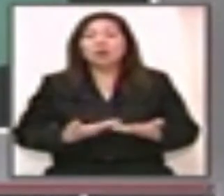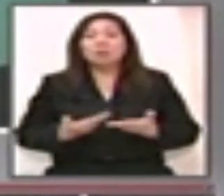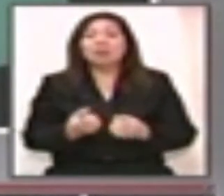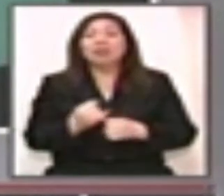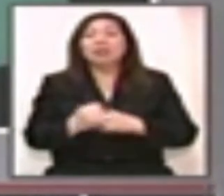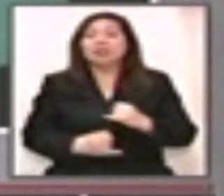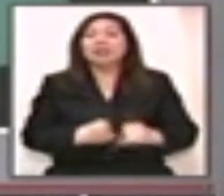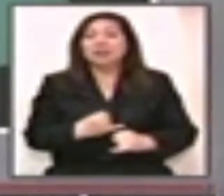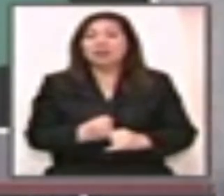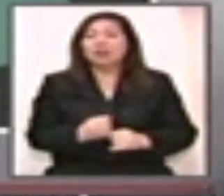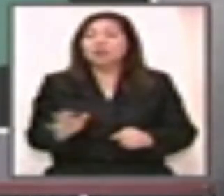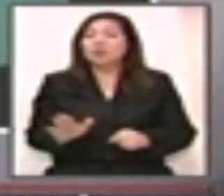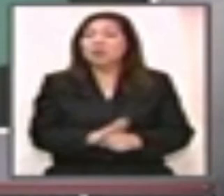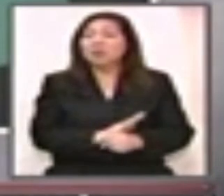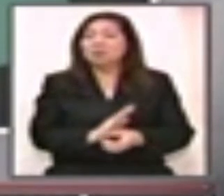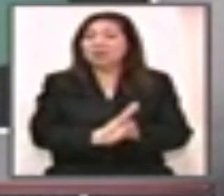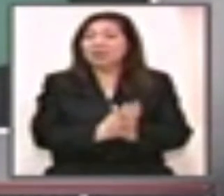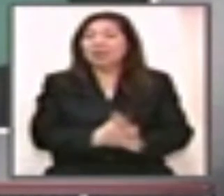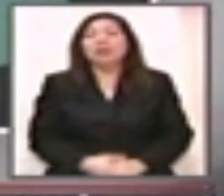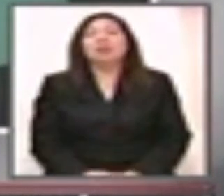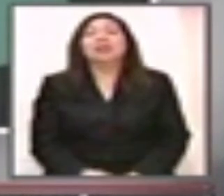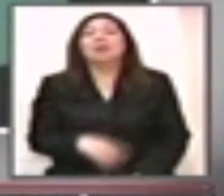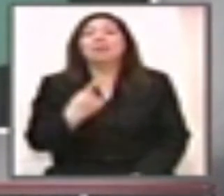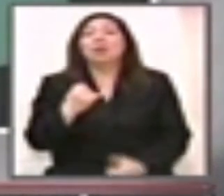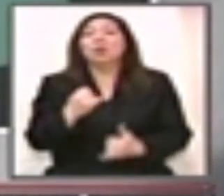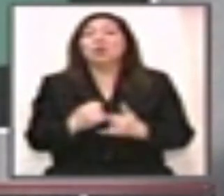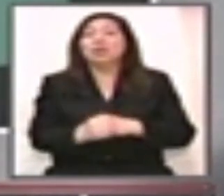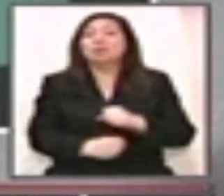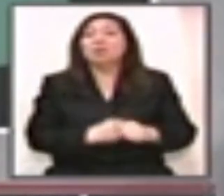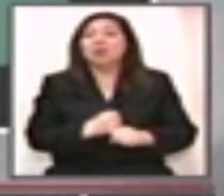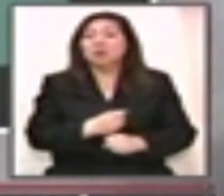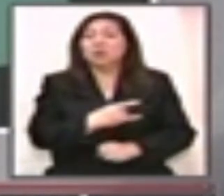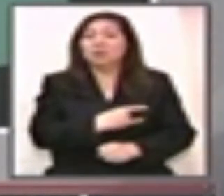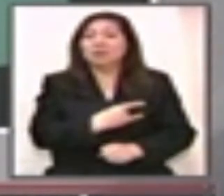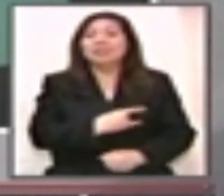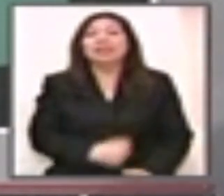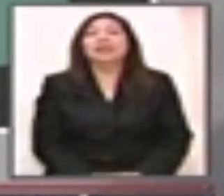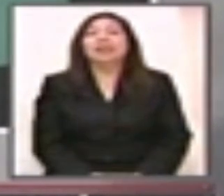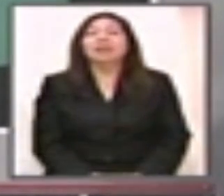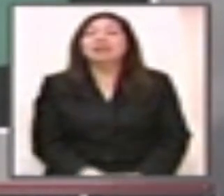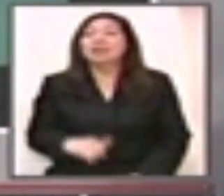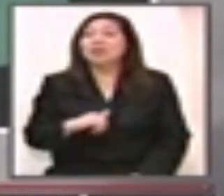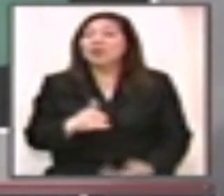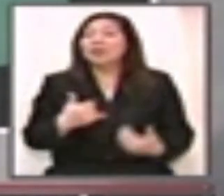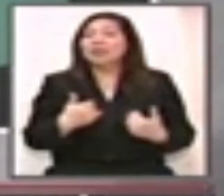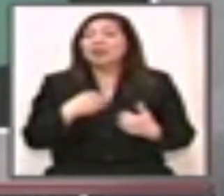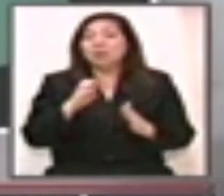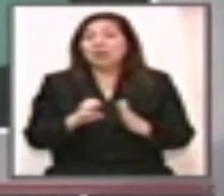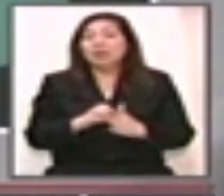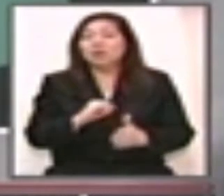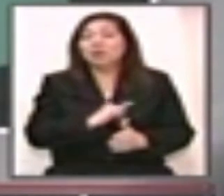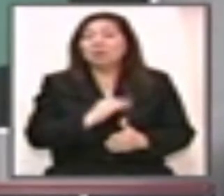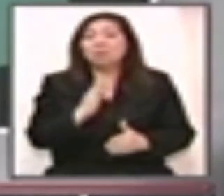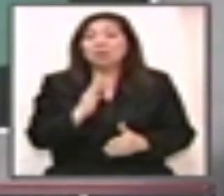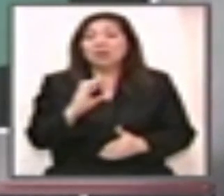comerciales internacionales totalmente gratuito para los últimos años de las universidades, al igual que tienen, por ejemplo, instituciones